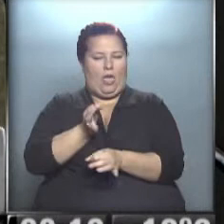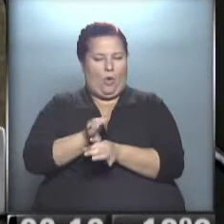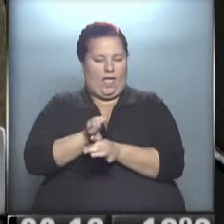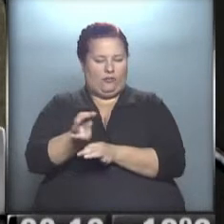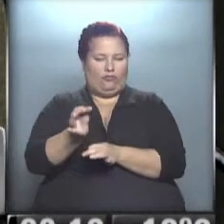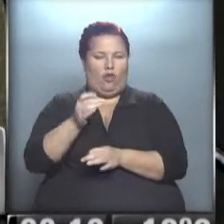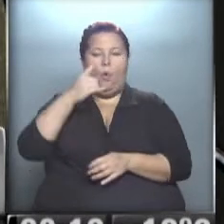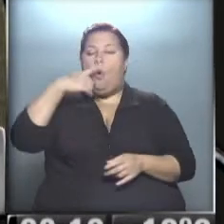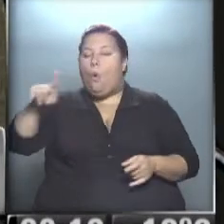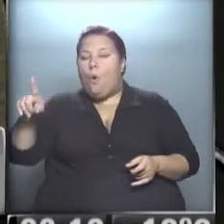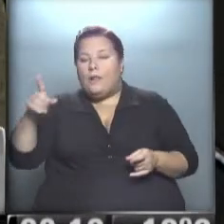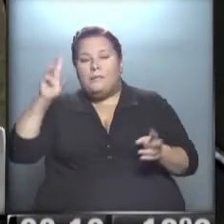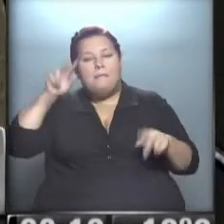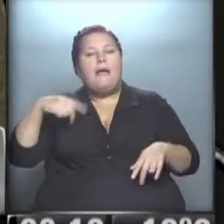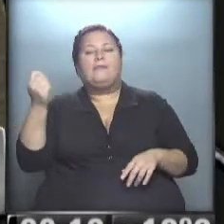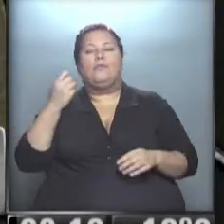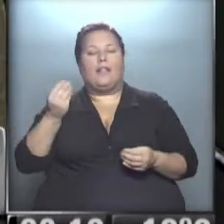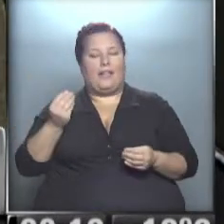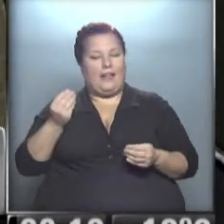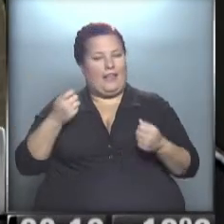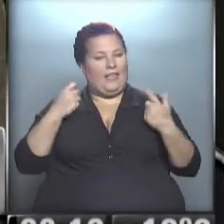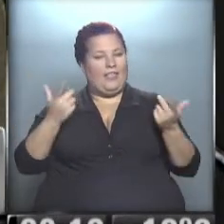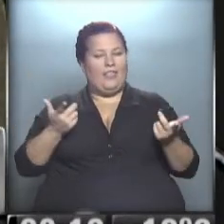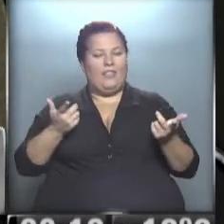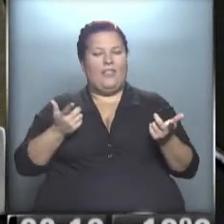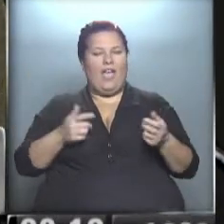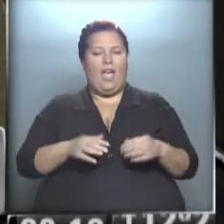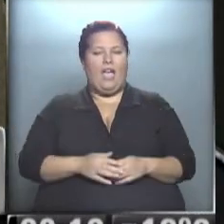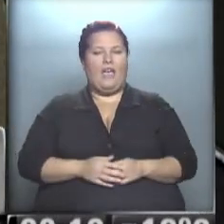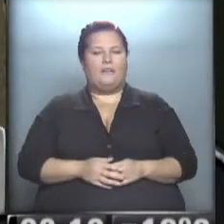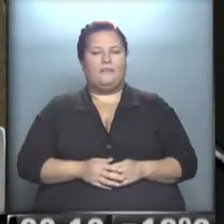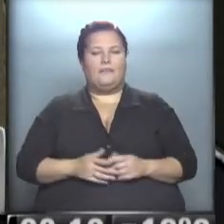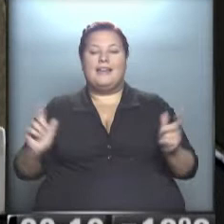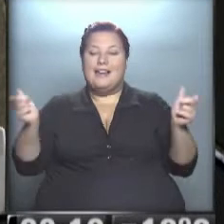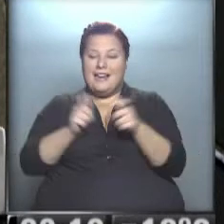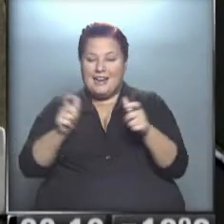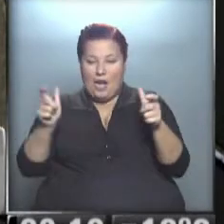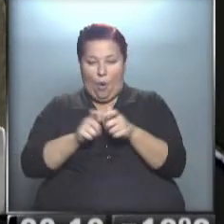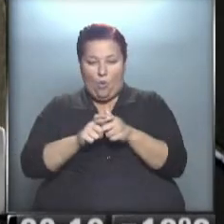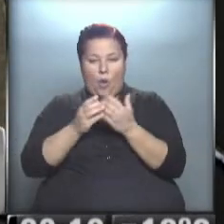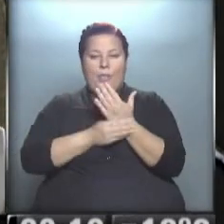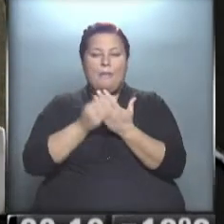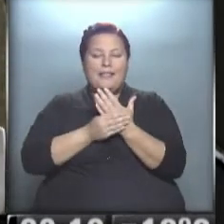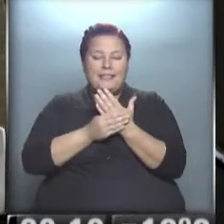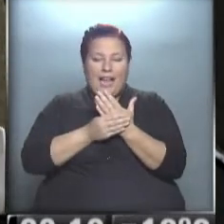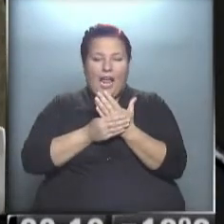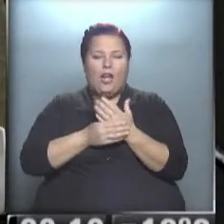último la idea central es generar estas reuniones de carácter ministerial